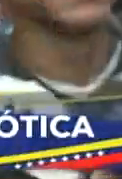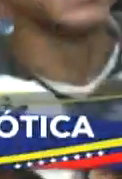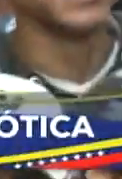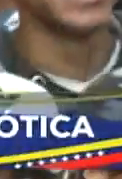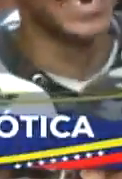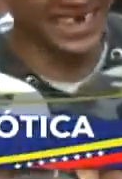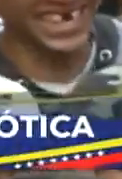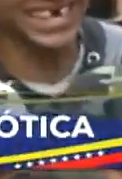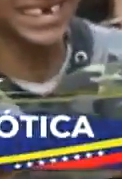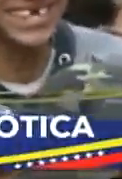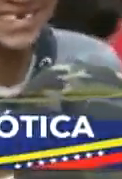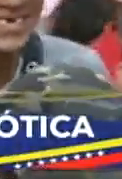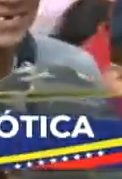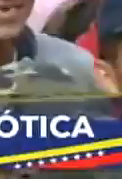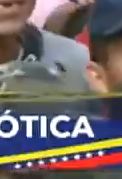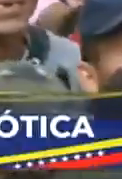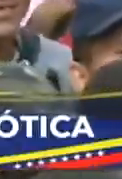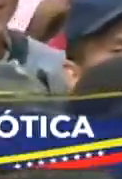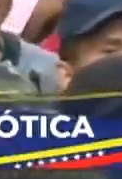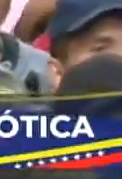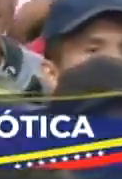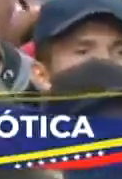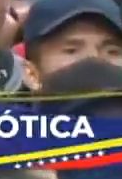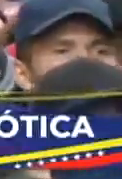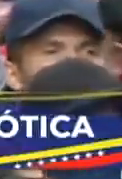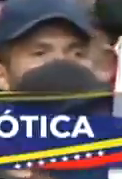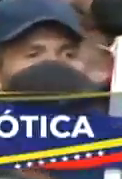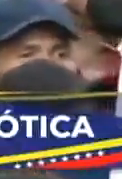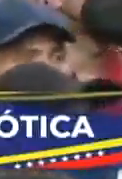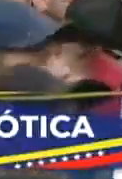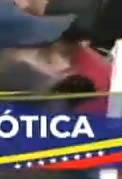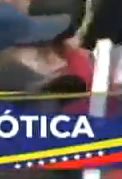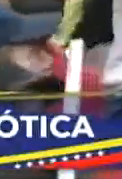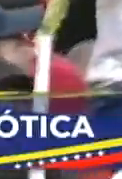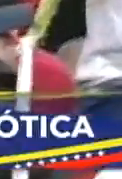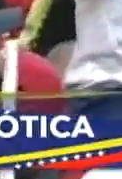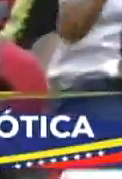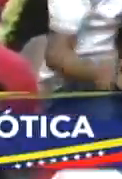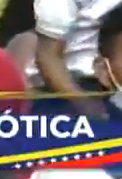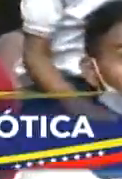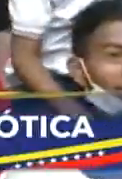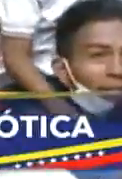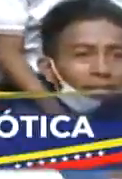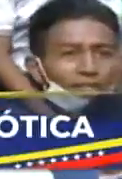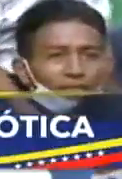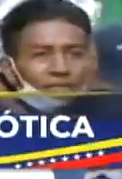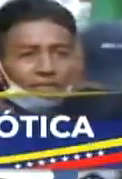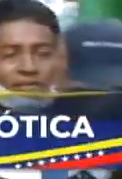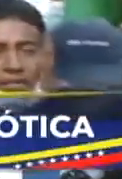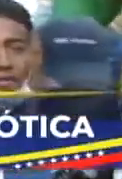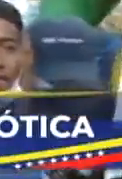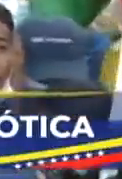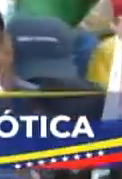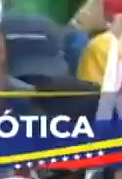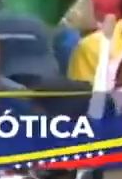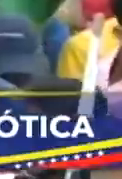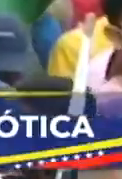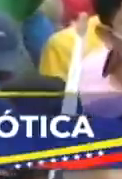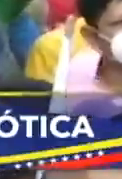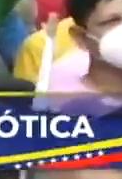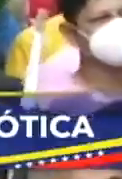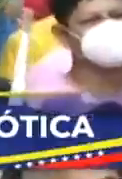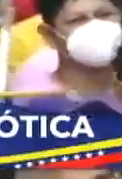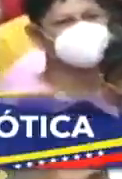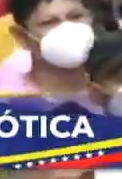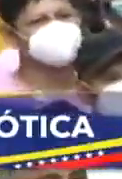conmemorar el Día Nacional de la Juventud. La juventud trabajadora, la juventud estudiante, la juventud deportista, la juventud cultora, que